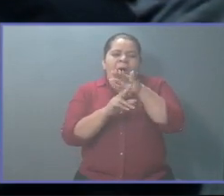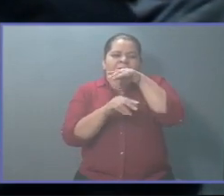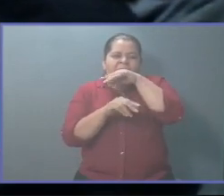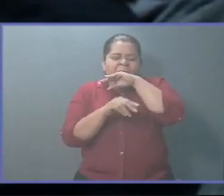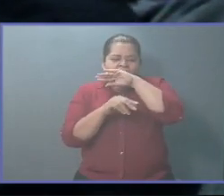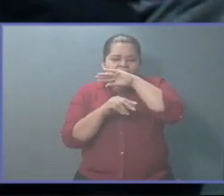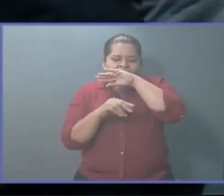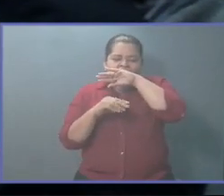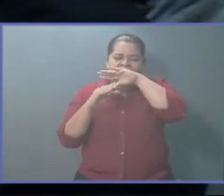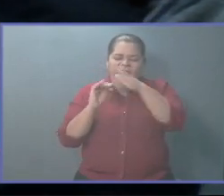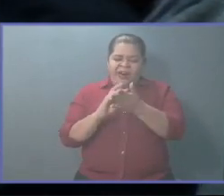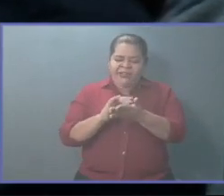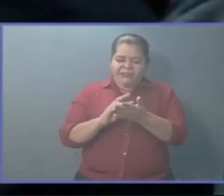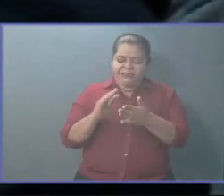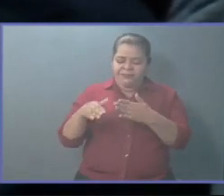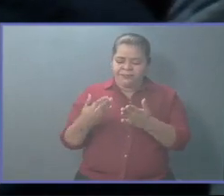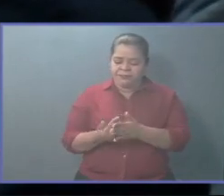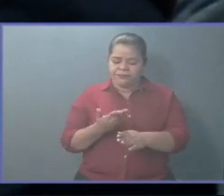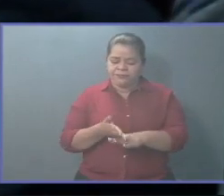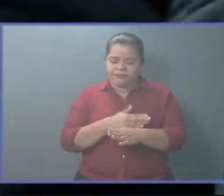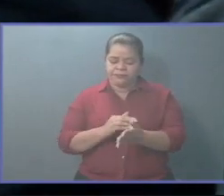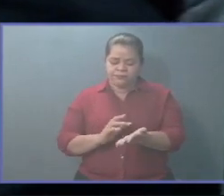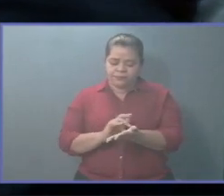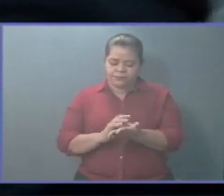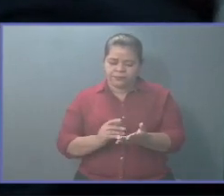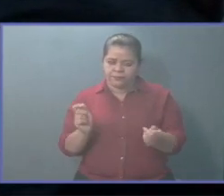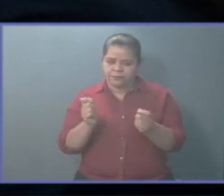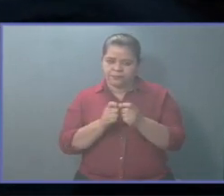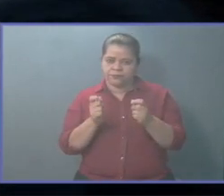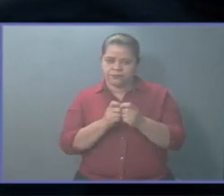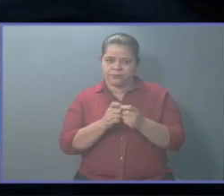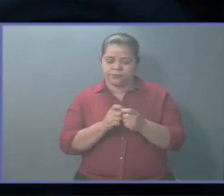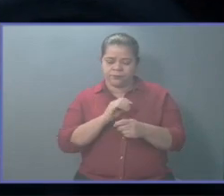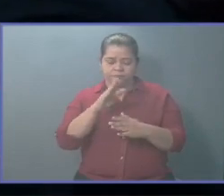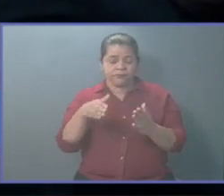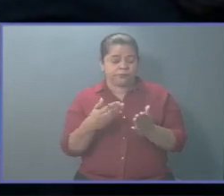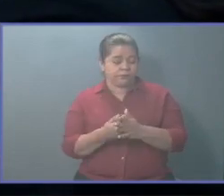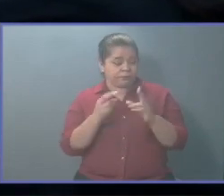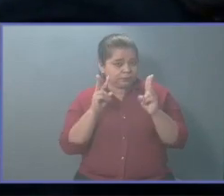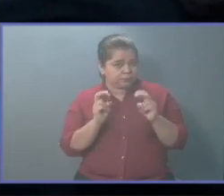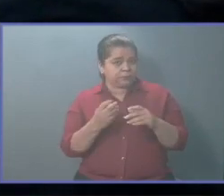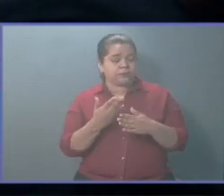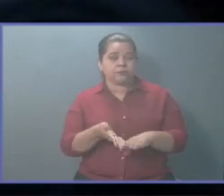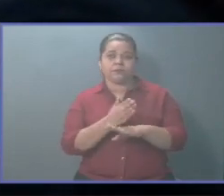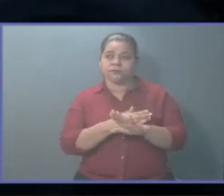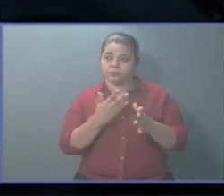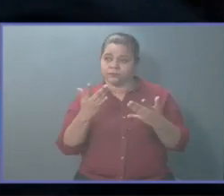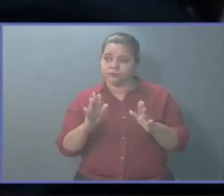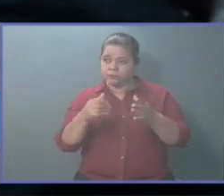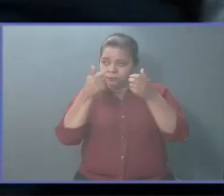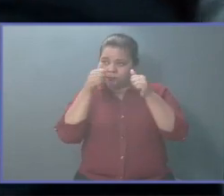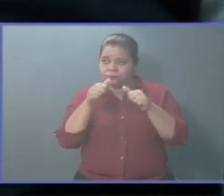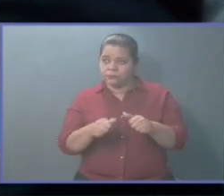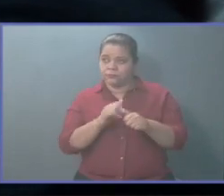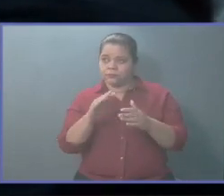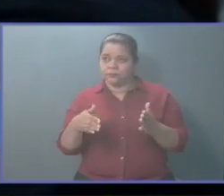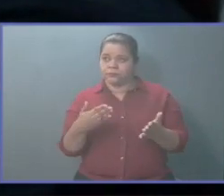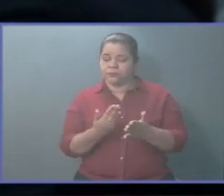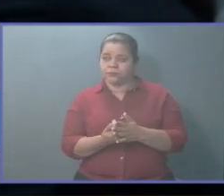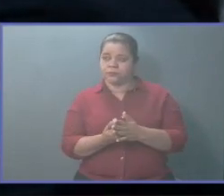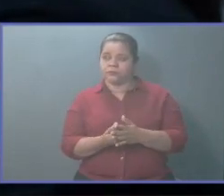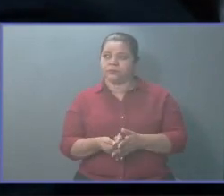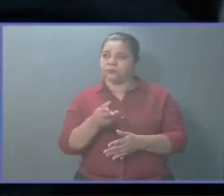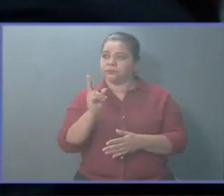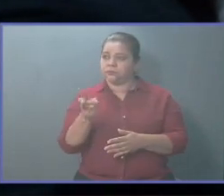contaduría y de auditoría legalmente constituidas. Ese tema ya se comparte porque ellos definirán si es el